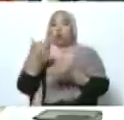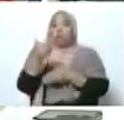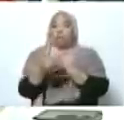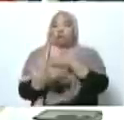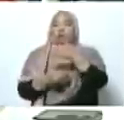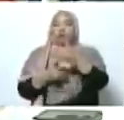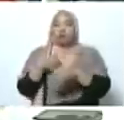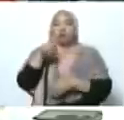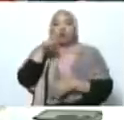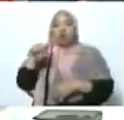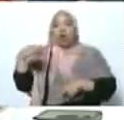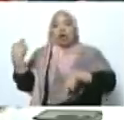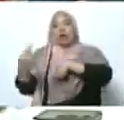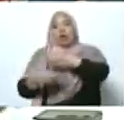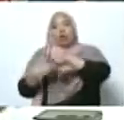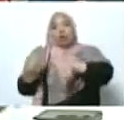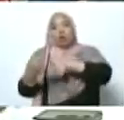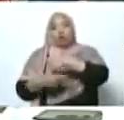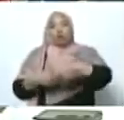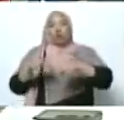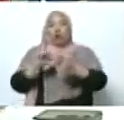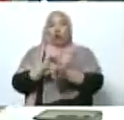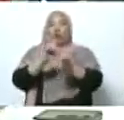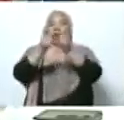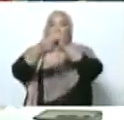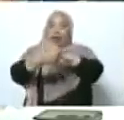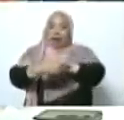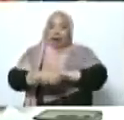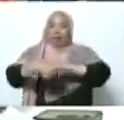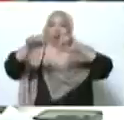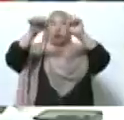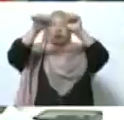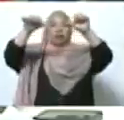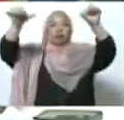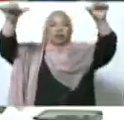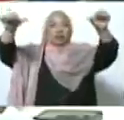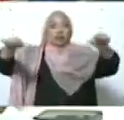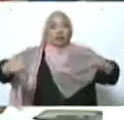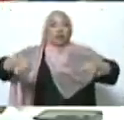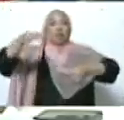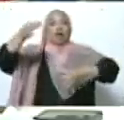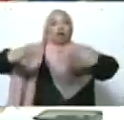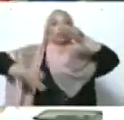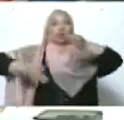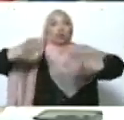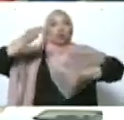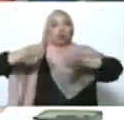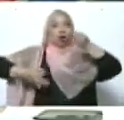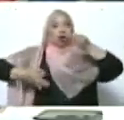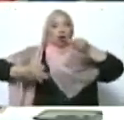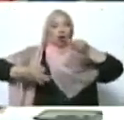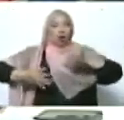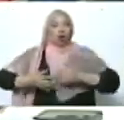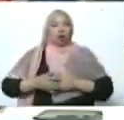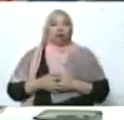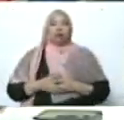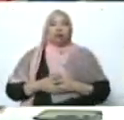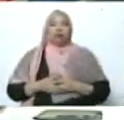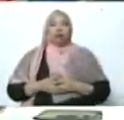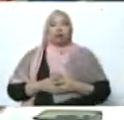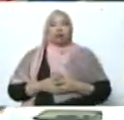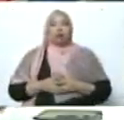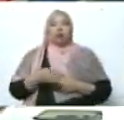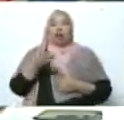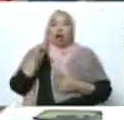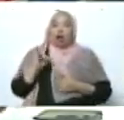venido haciendo la revolución del sistema judicial. Esta ley del sistema de justicia en Venezuela